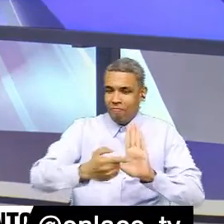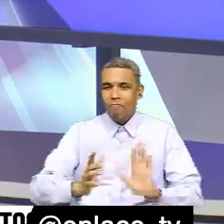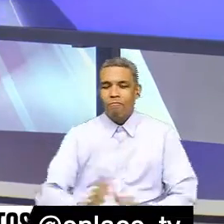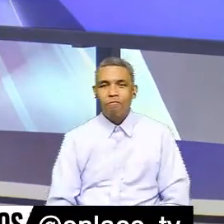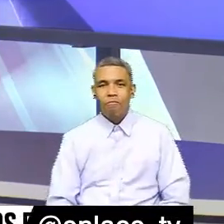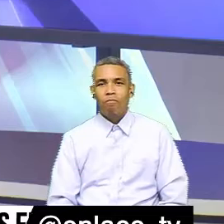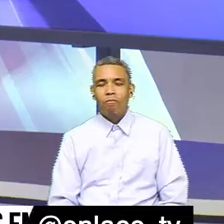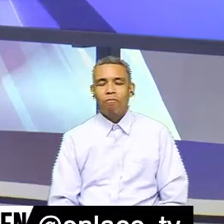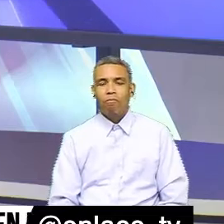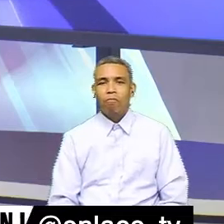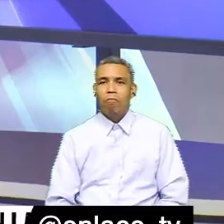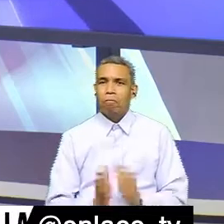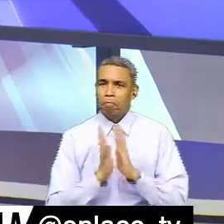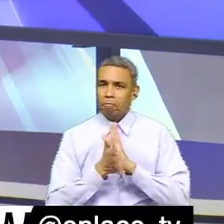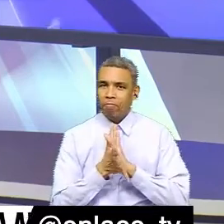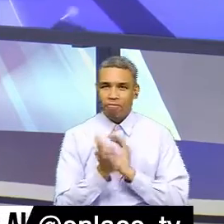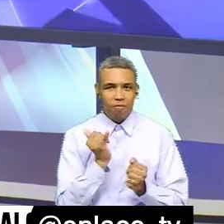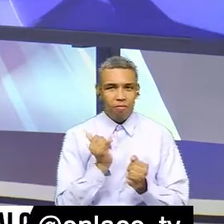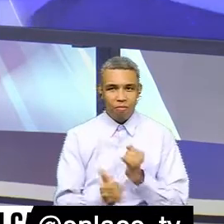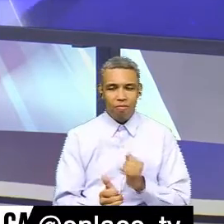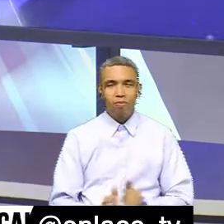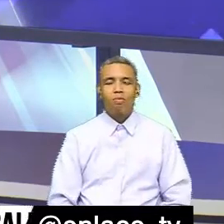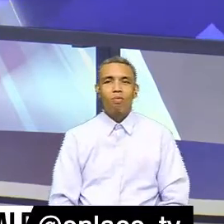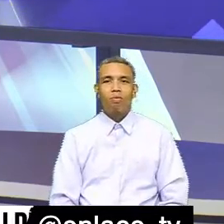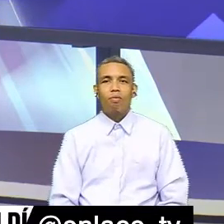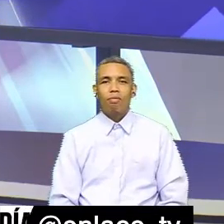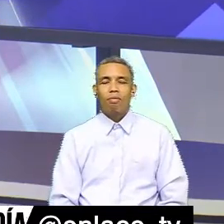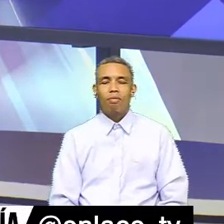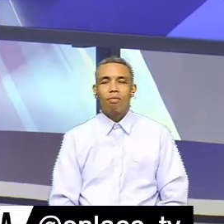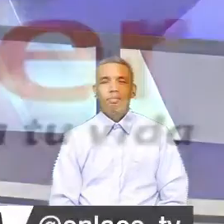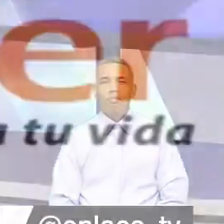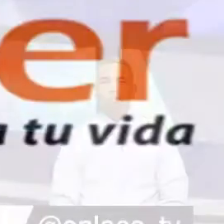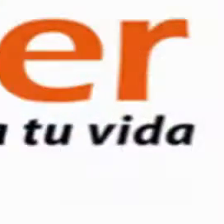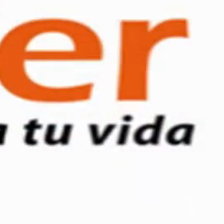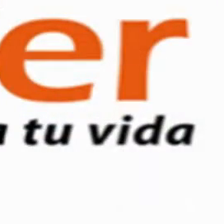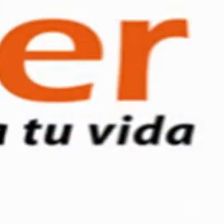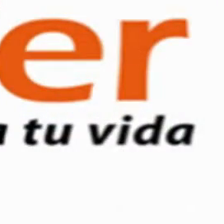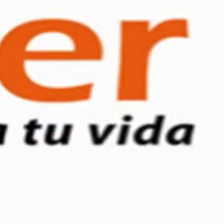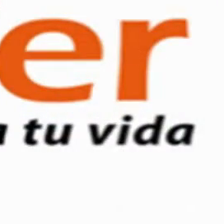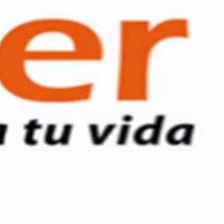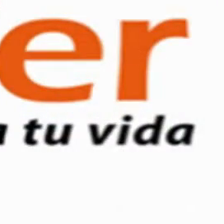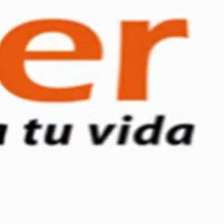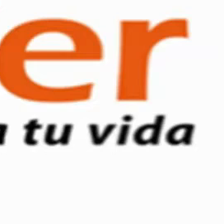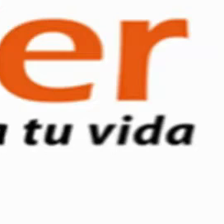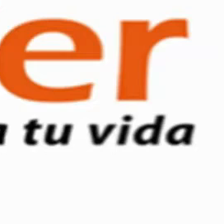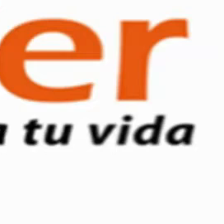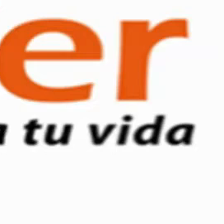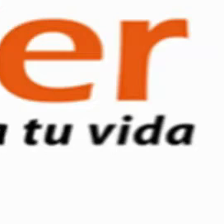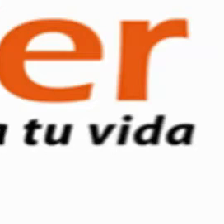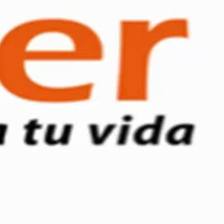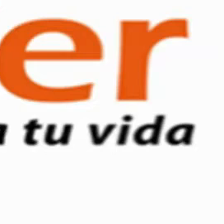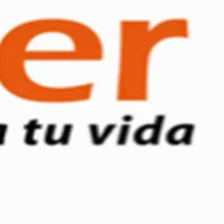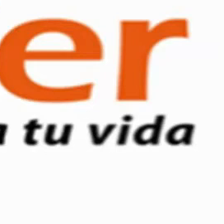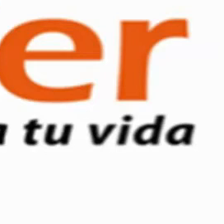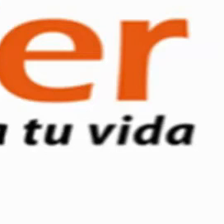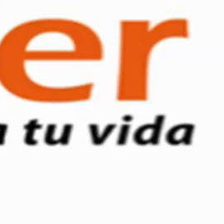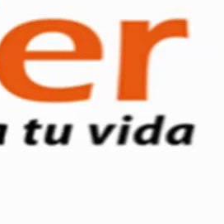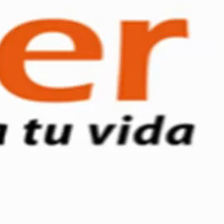y con esta bonita información hemos llegado al final de esta emisión pero antes de despedirnos recuerde materiales eléctricos electro fer ilumina